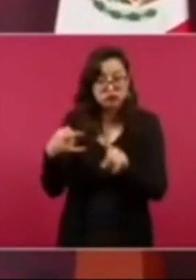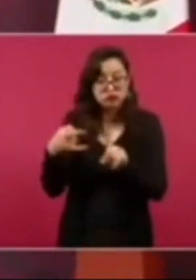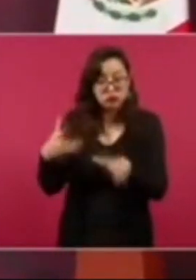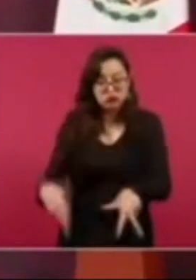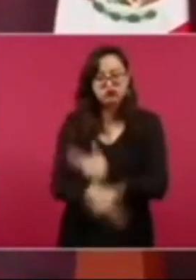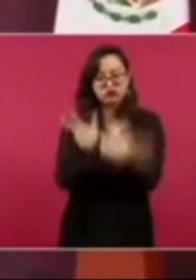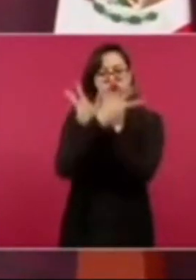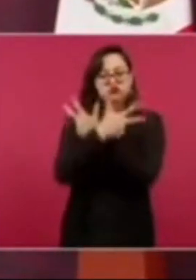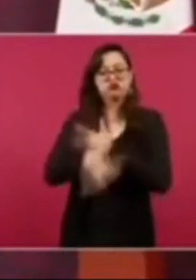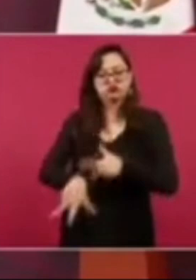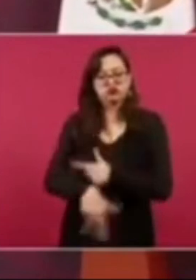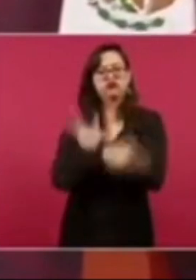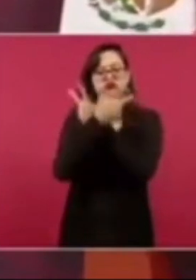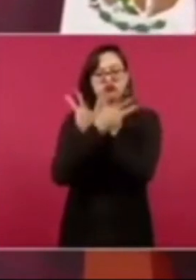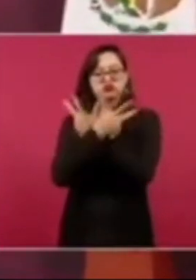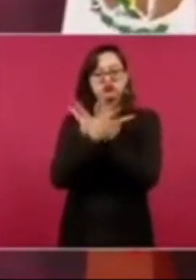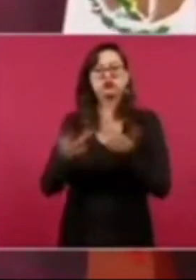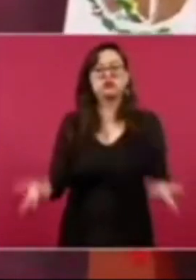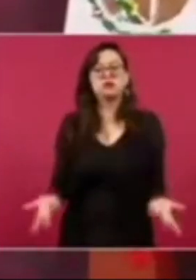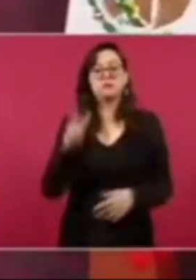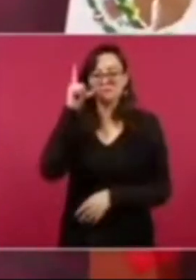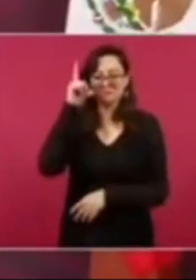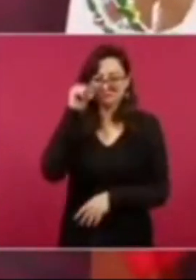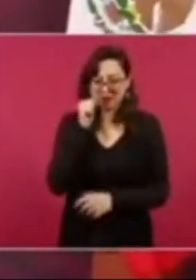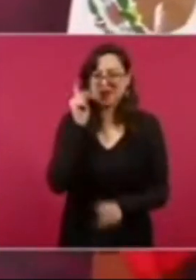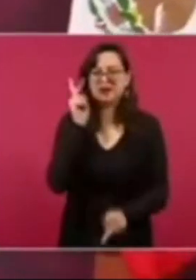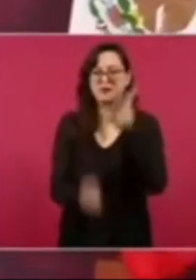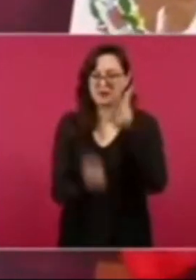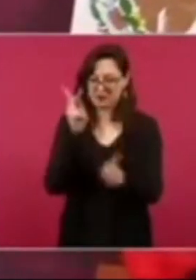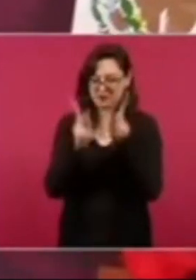Teleconferencia, sí. Y ya mañana les platico.